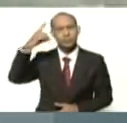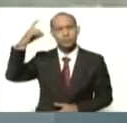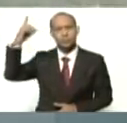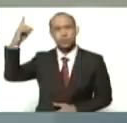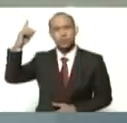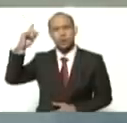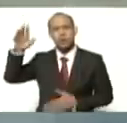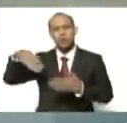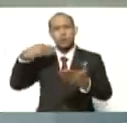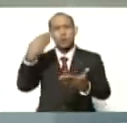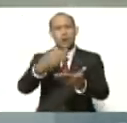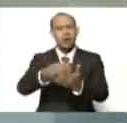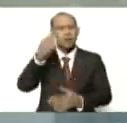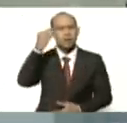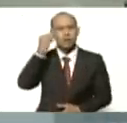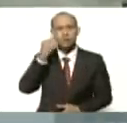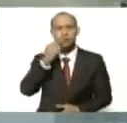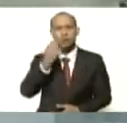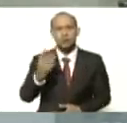hasta allá